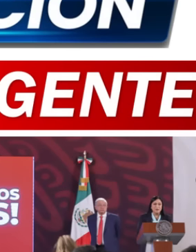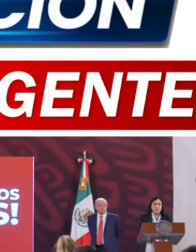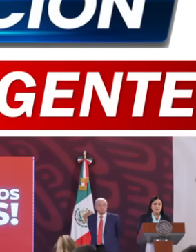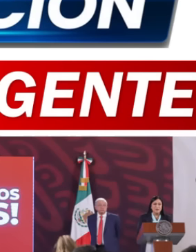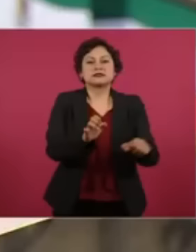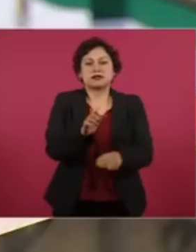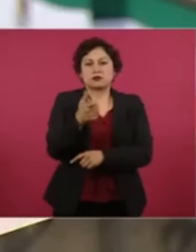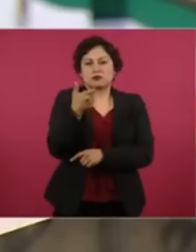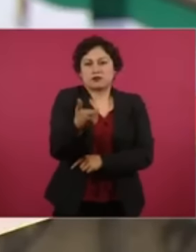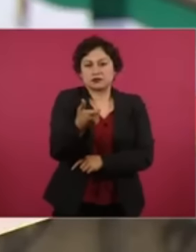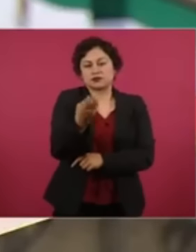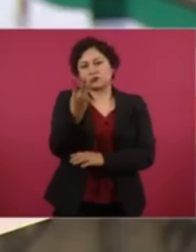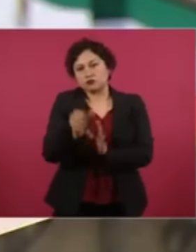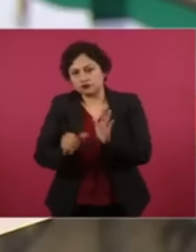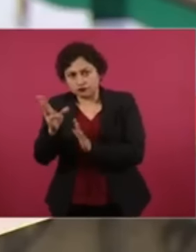debes informarte.